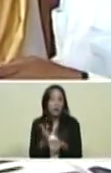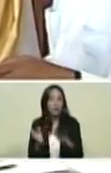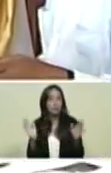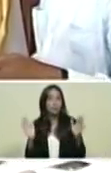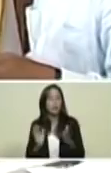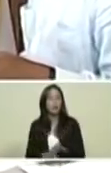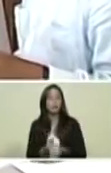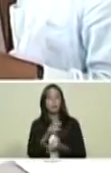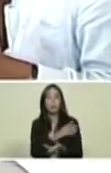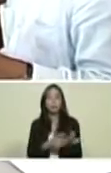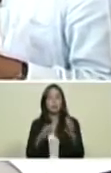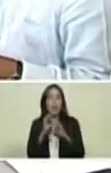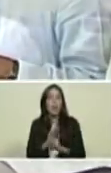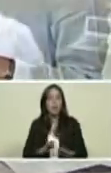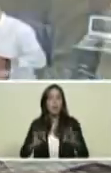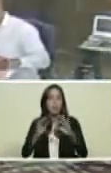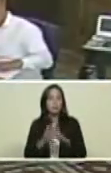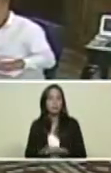pedir se queda.